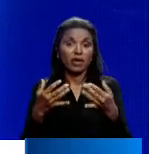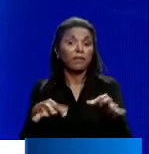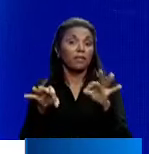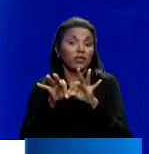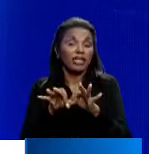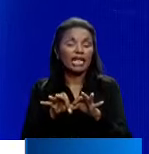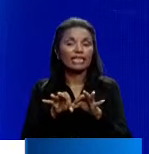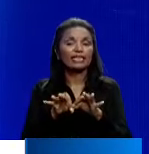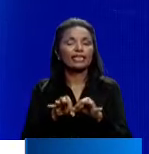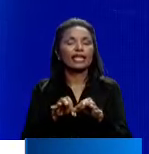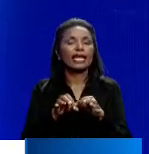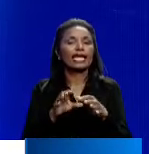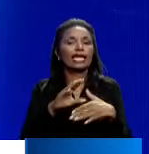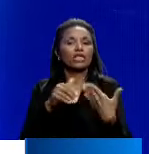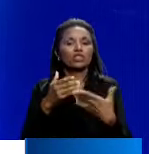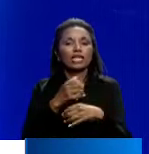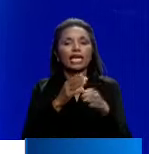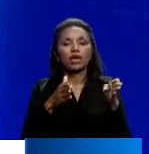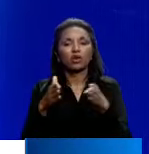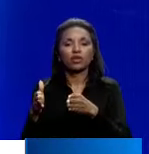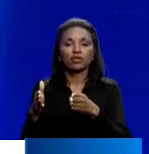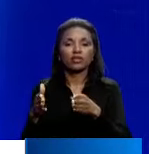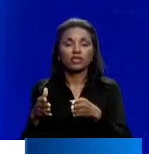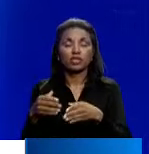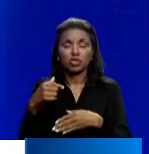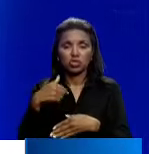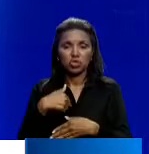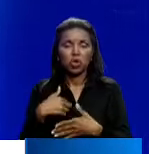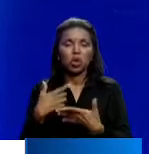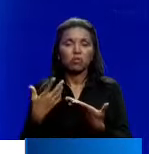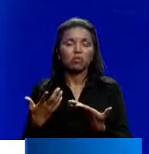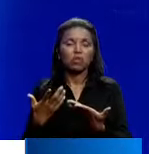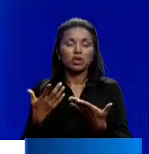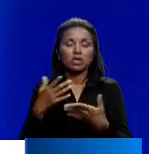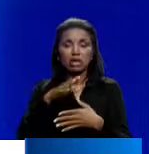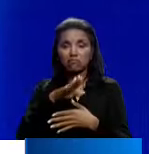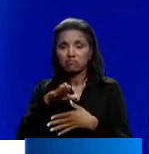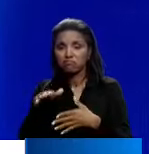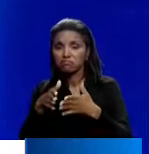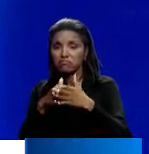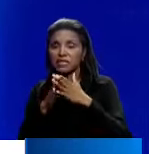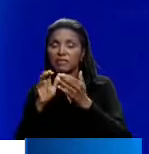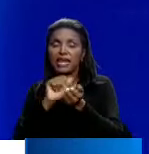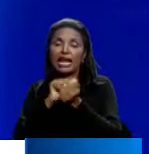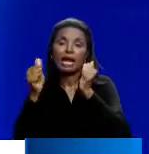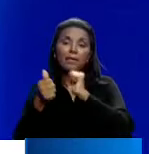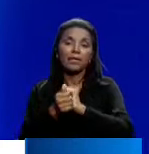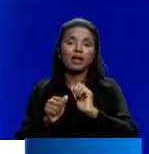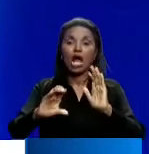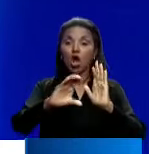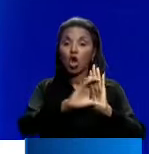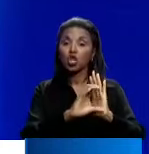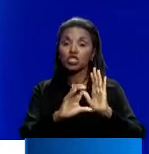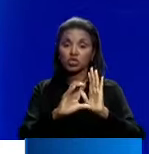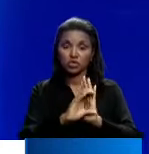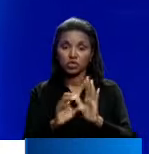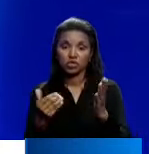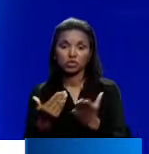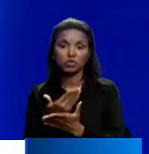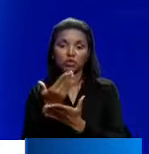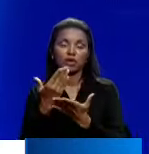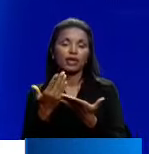esa fortaleza de nuestras instituciones. Vamos a llamar a una asamblea constituyente para cambiar la Constitución y tener un nuevo marco jurídico